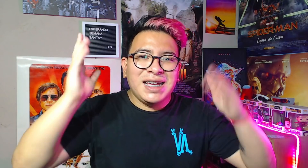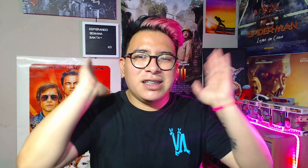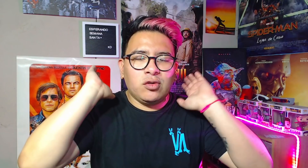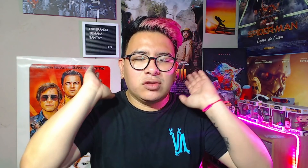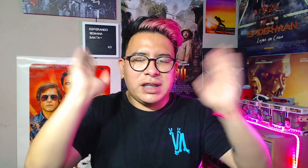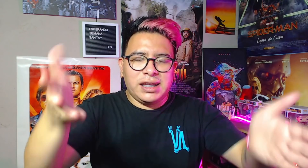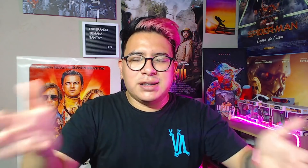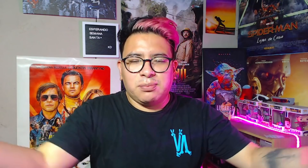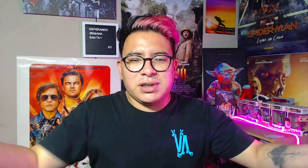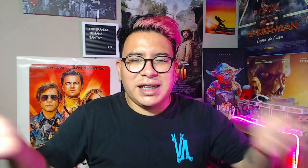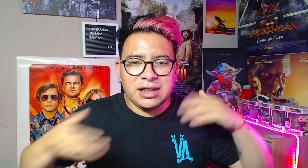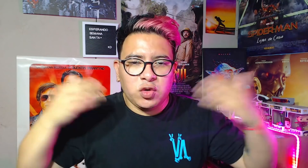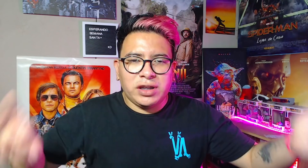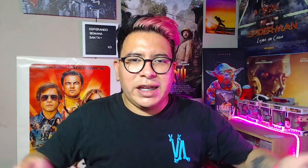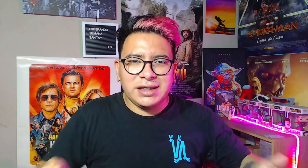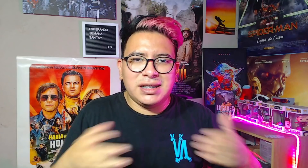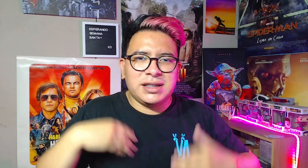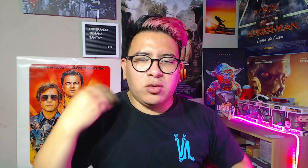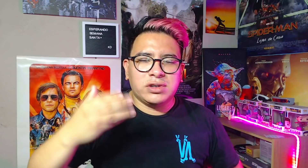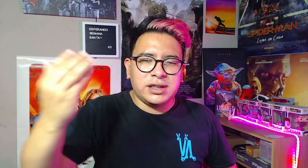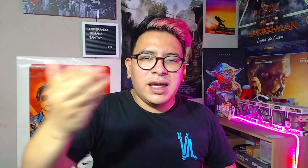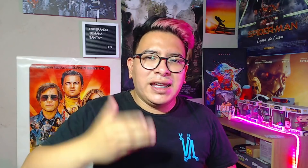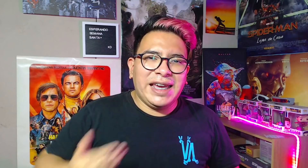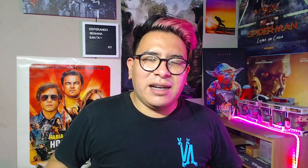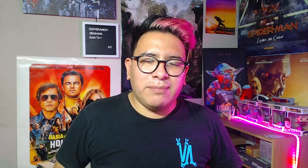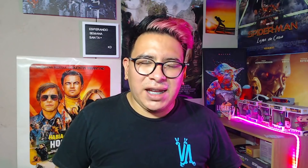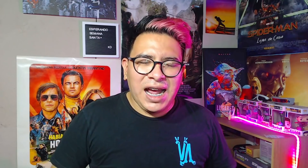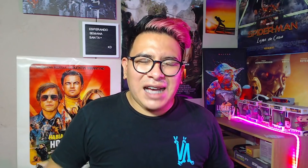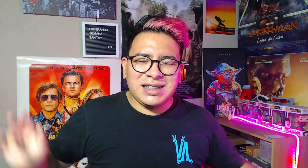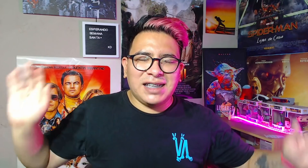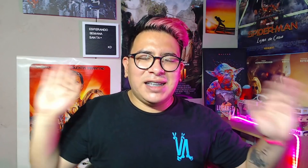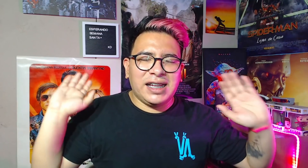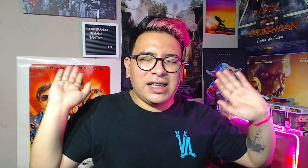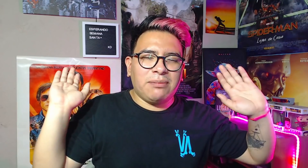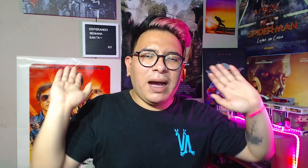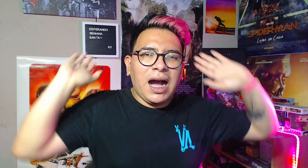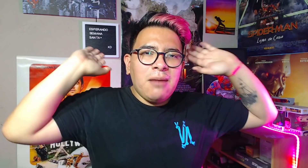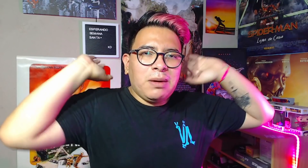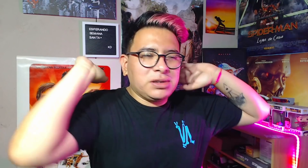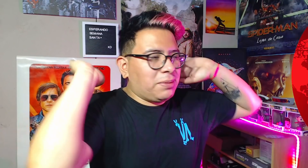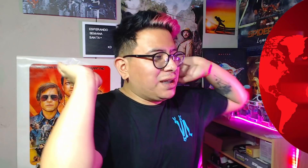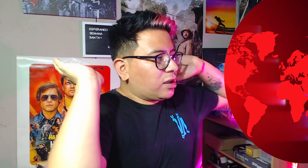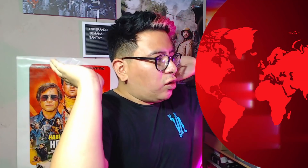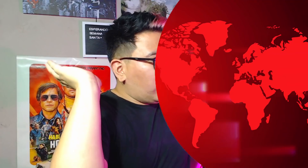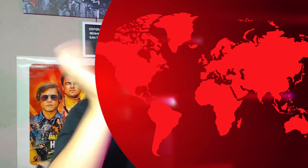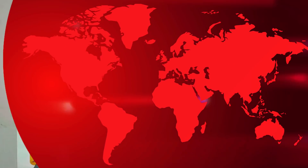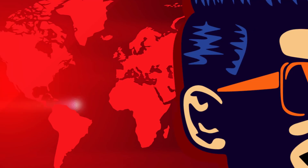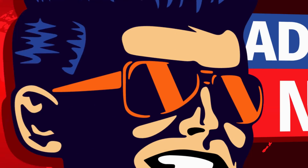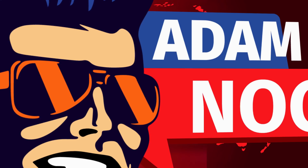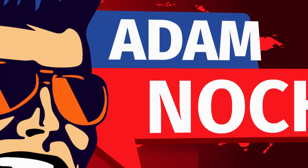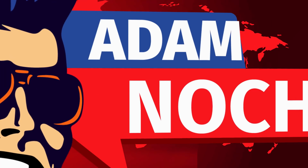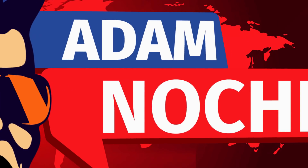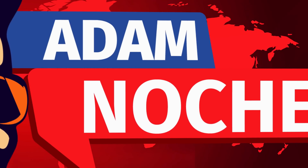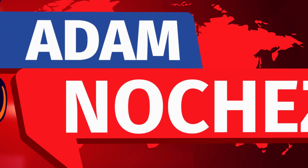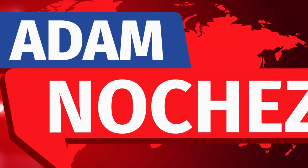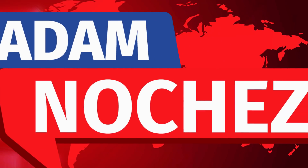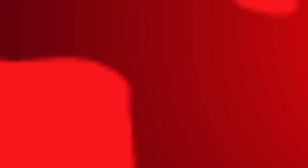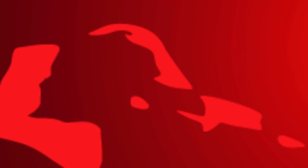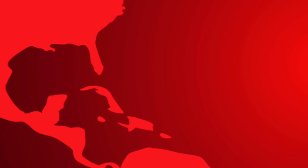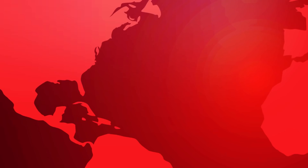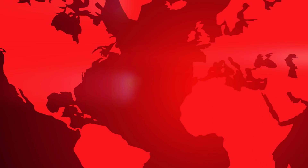temas según ustedes pues tengan su interés y según ustedes quieran ver. Así que si dan tanta paja, vamos a pasar con el video.